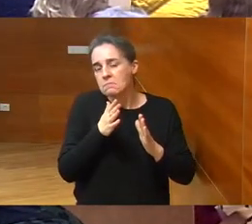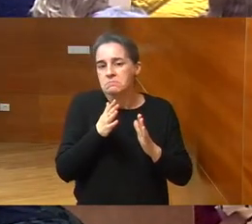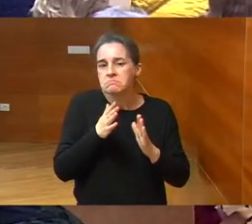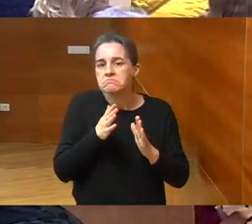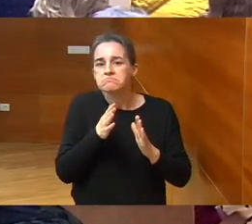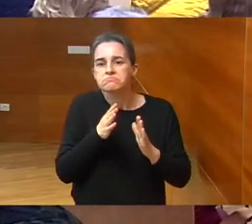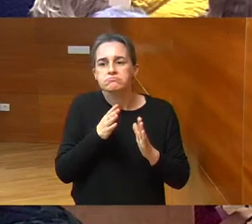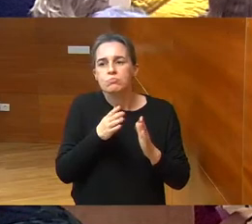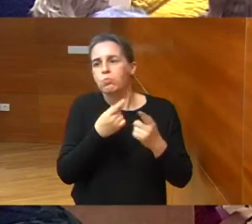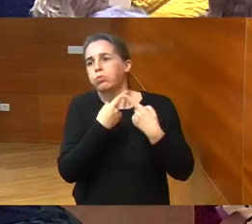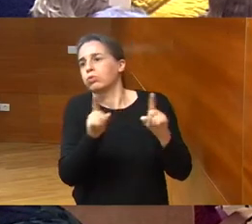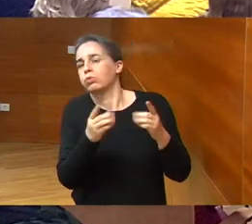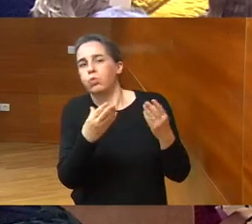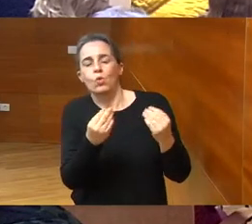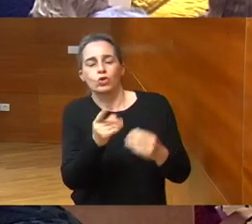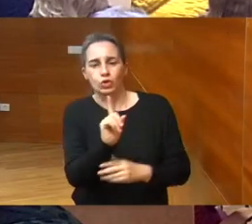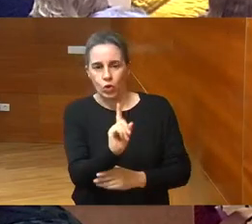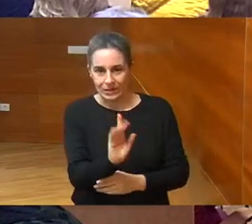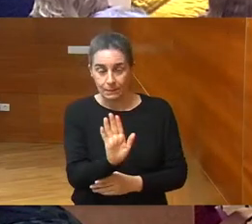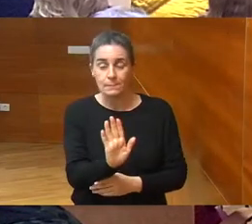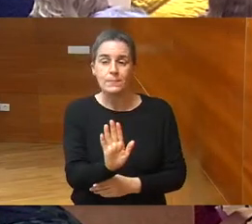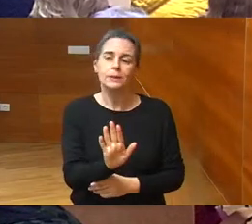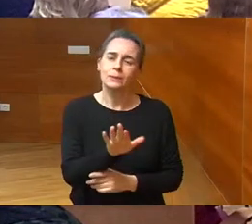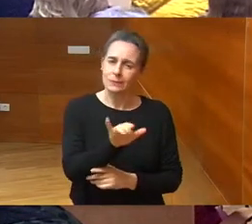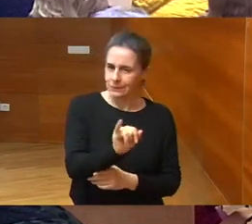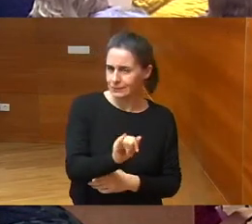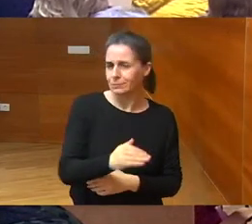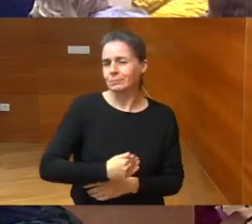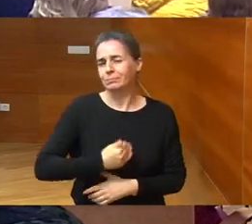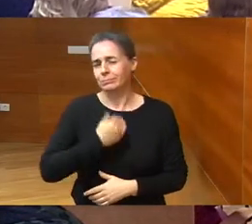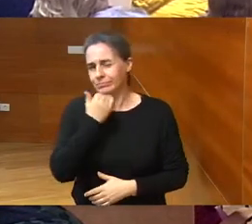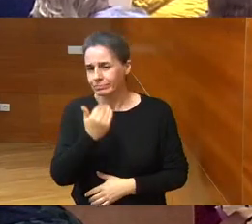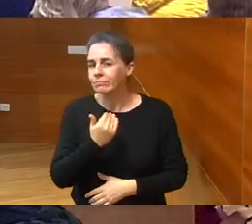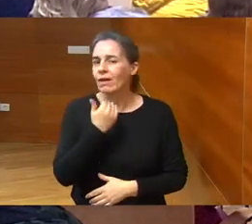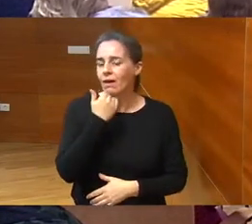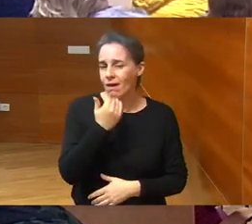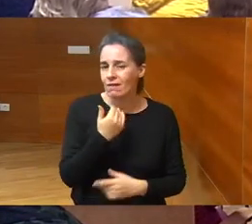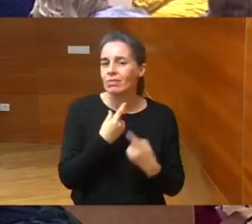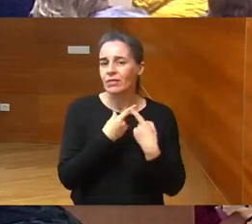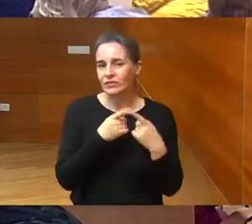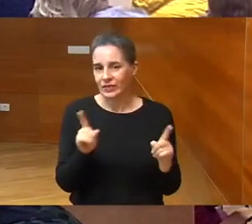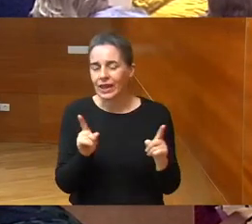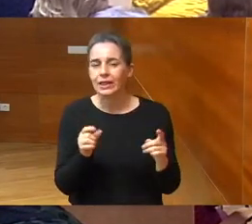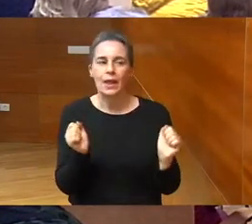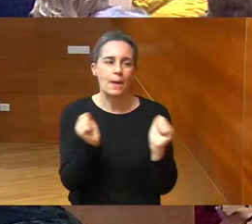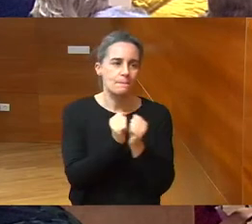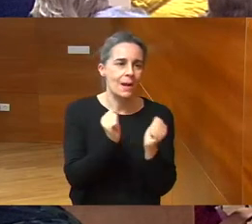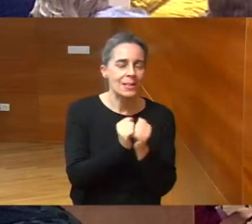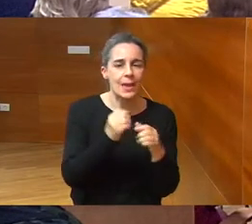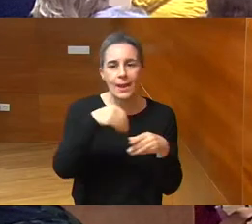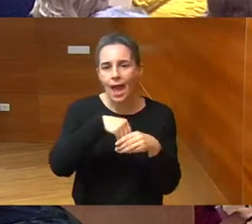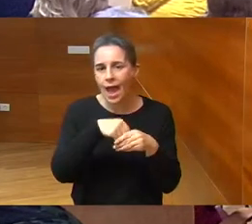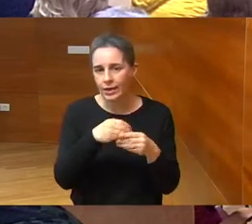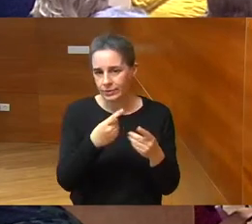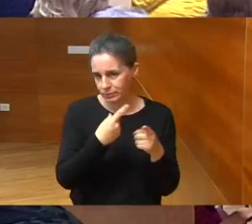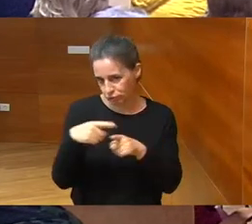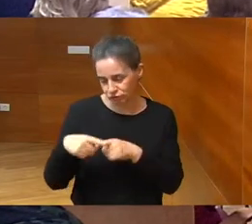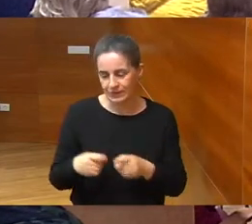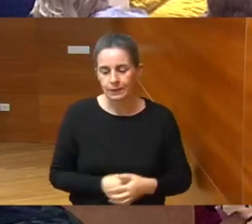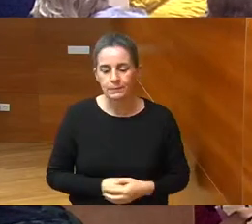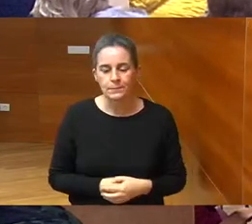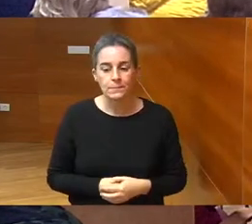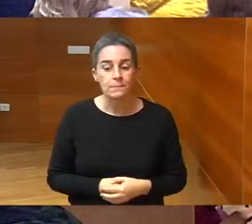en aspectos sideral No pero si si si en materiais etcétera